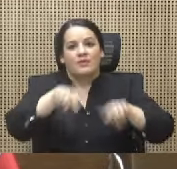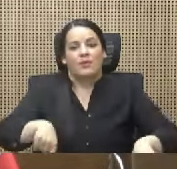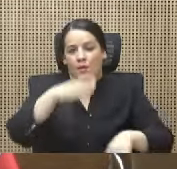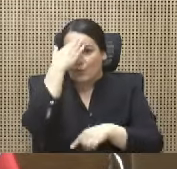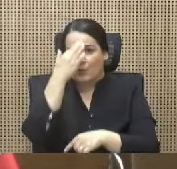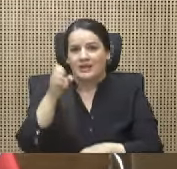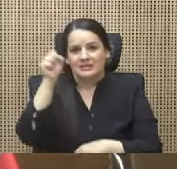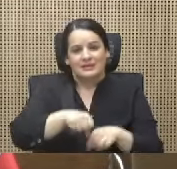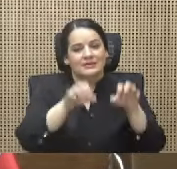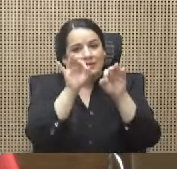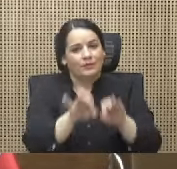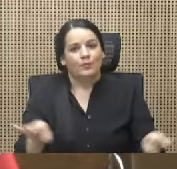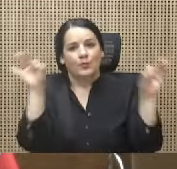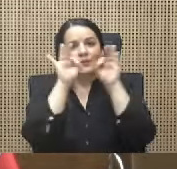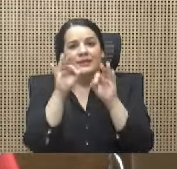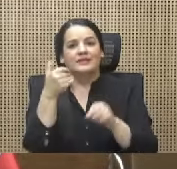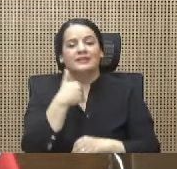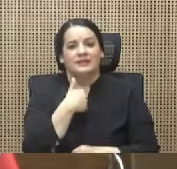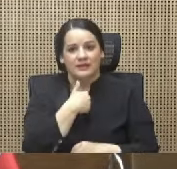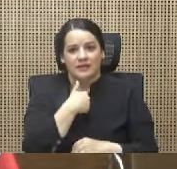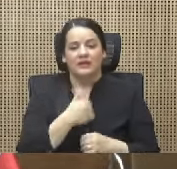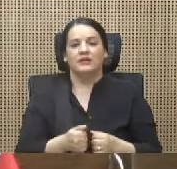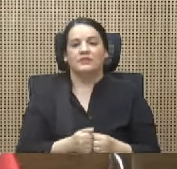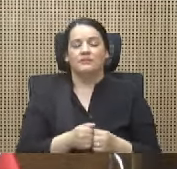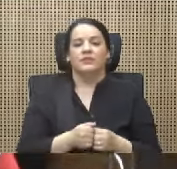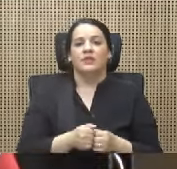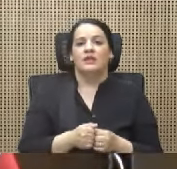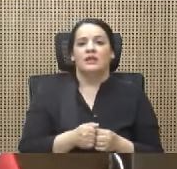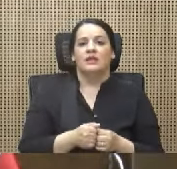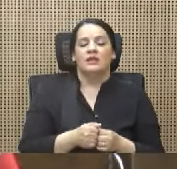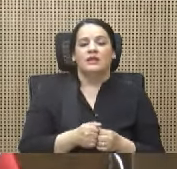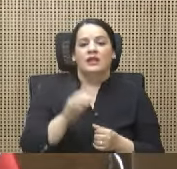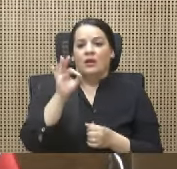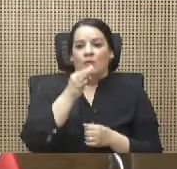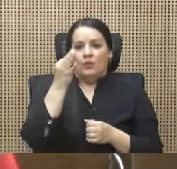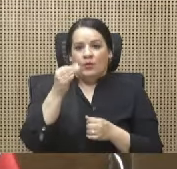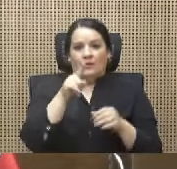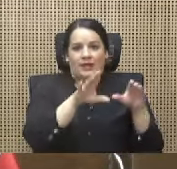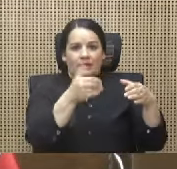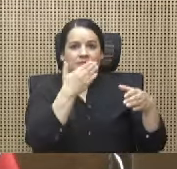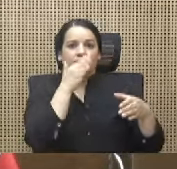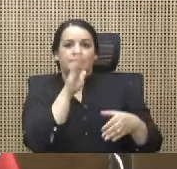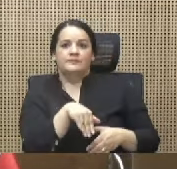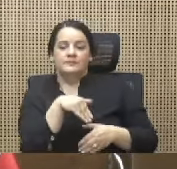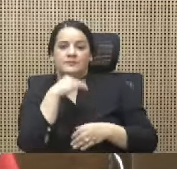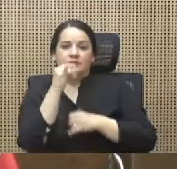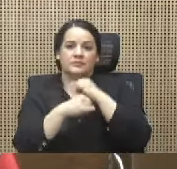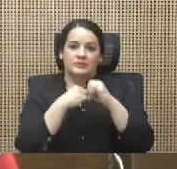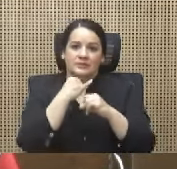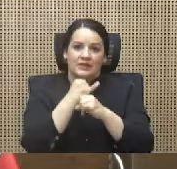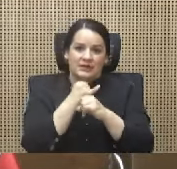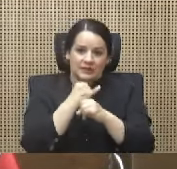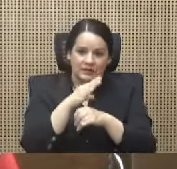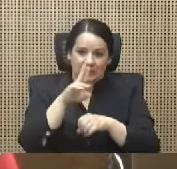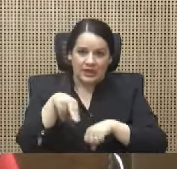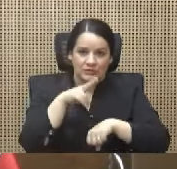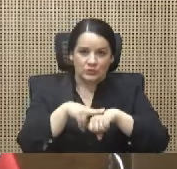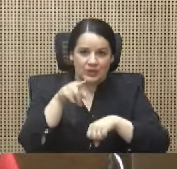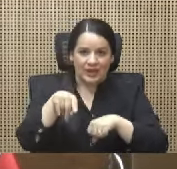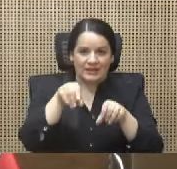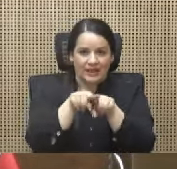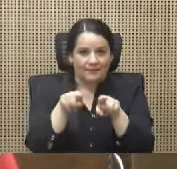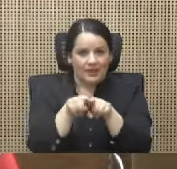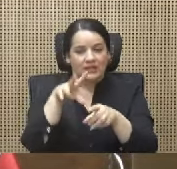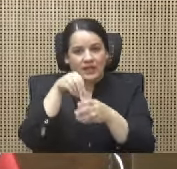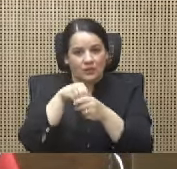es importante tener la modalidad de delincuencia organizada transnacional dentro de estas